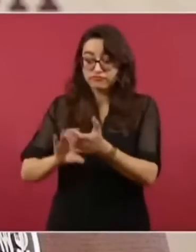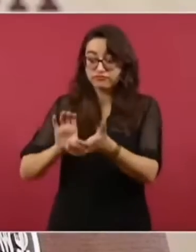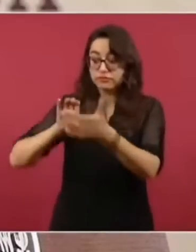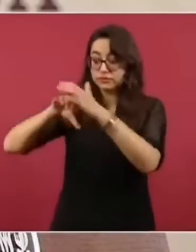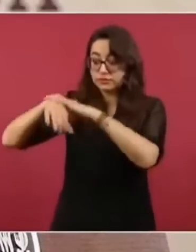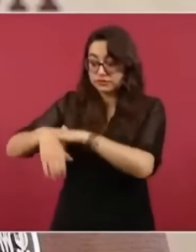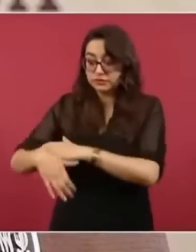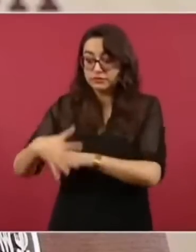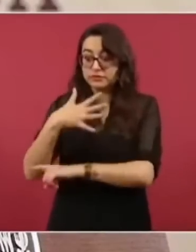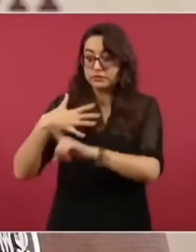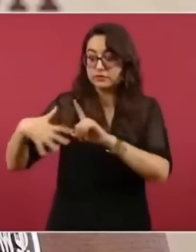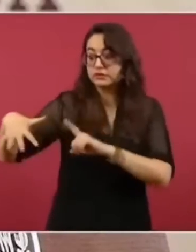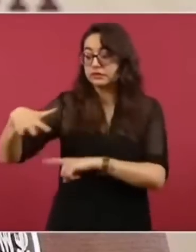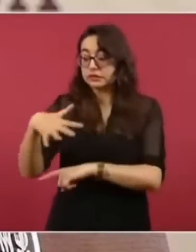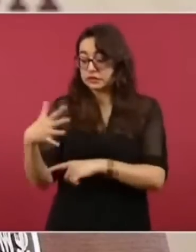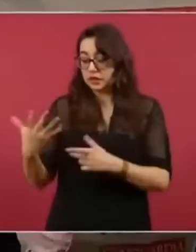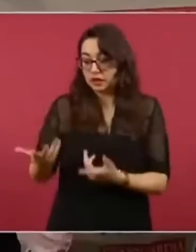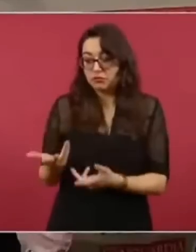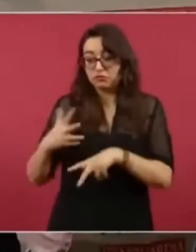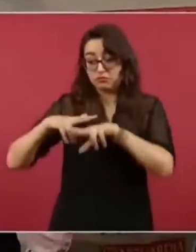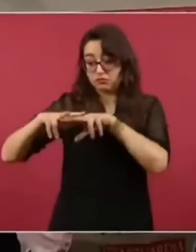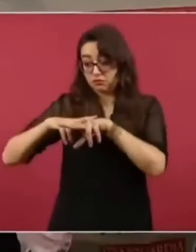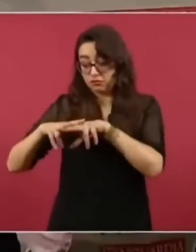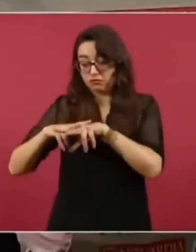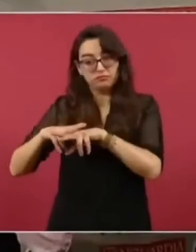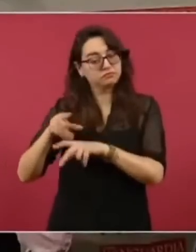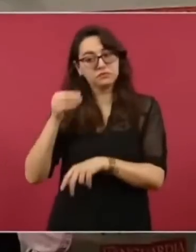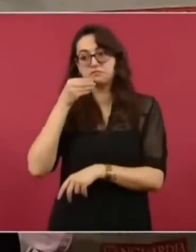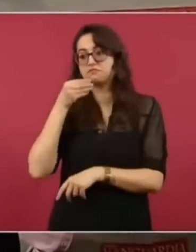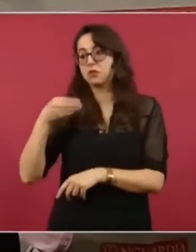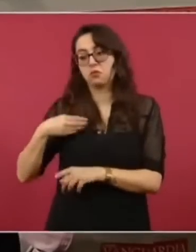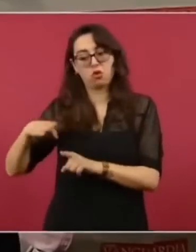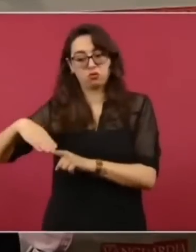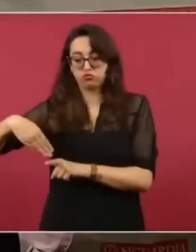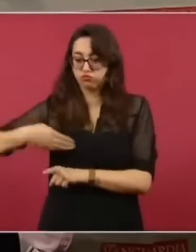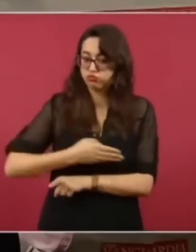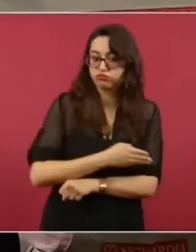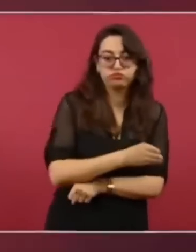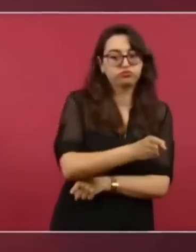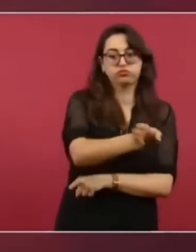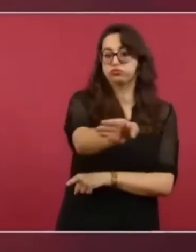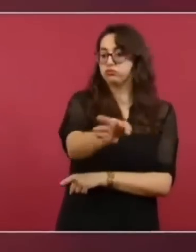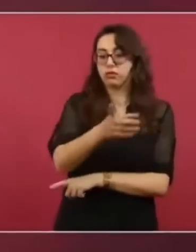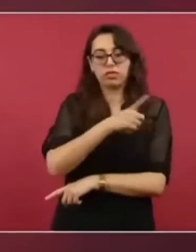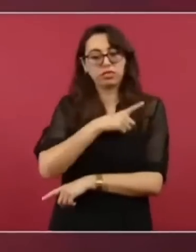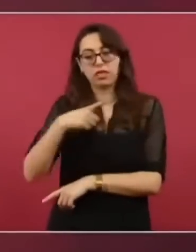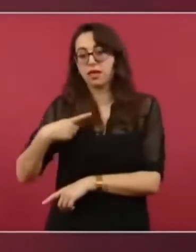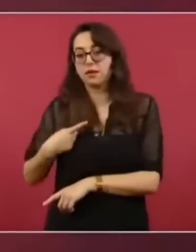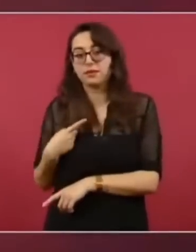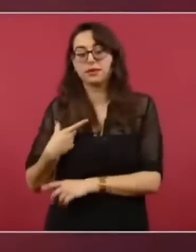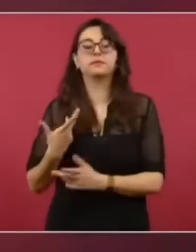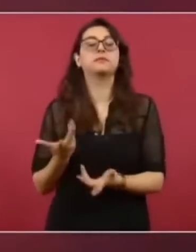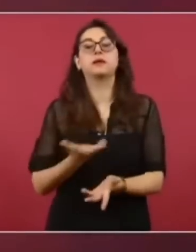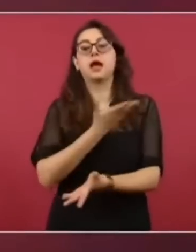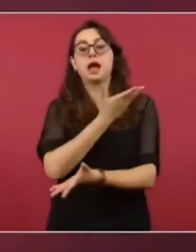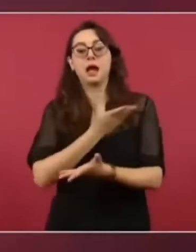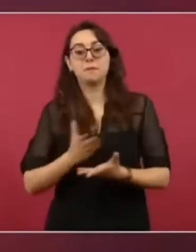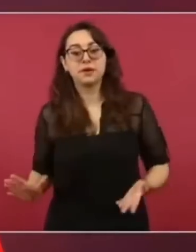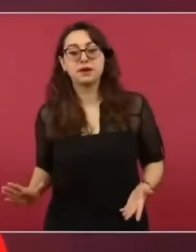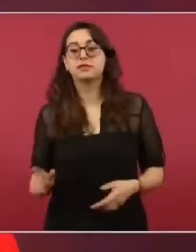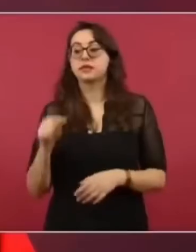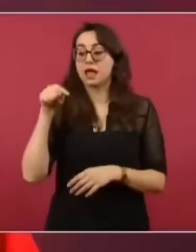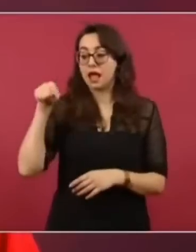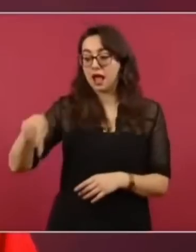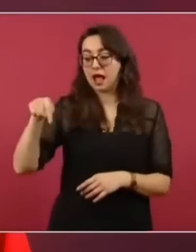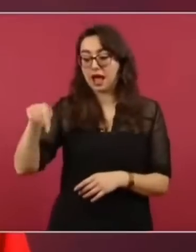problemas, se ajustan de acuerdo a la ingeniería. Además, se estará construyendo un corredor